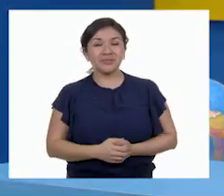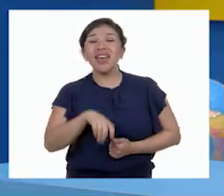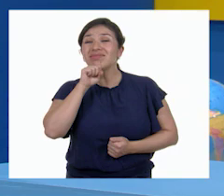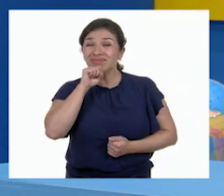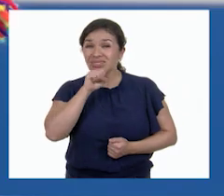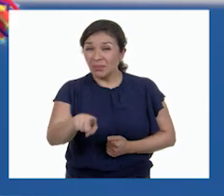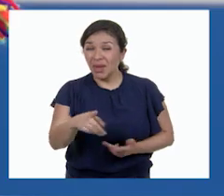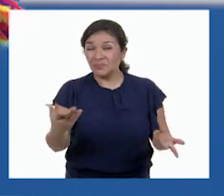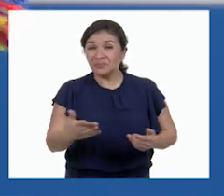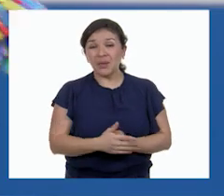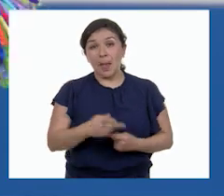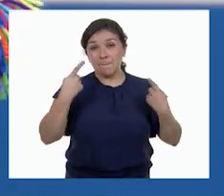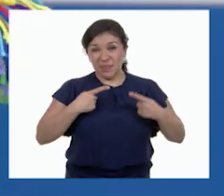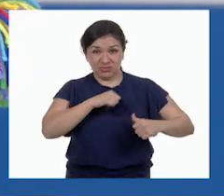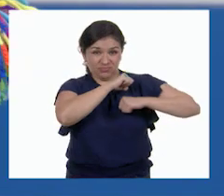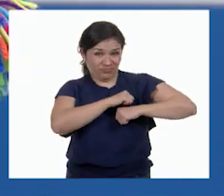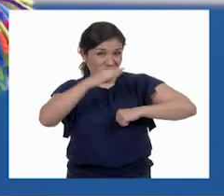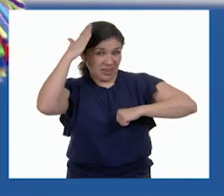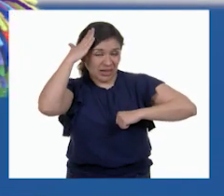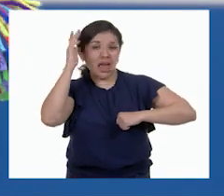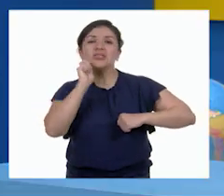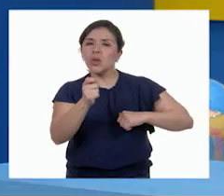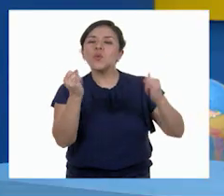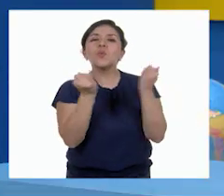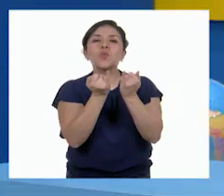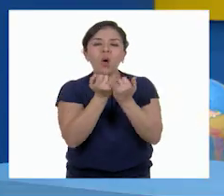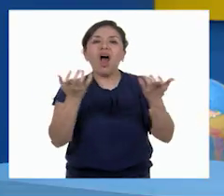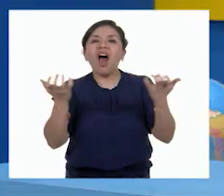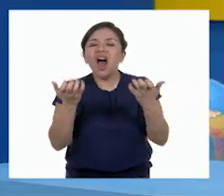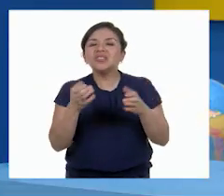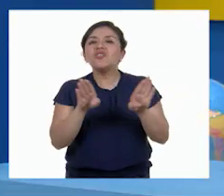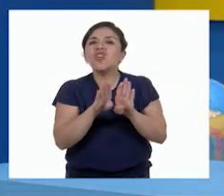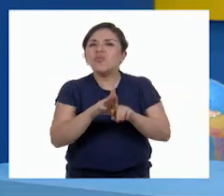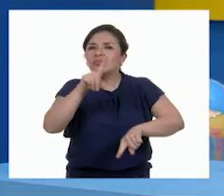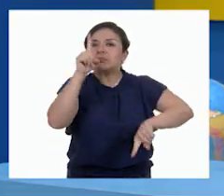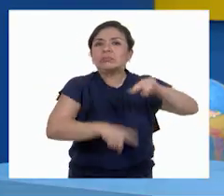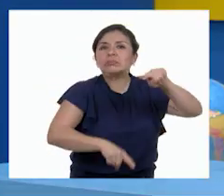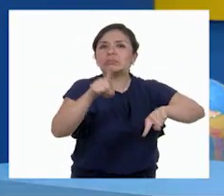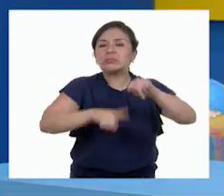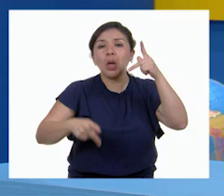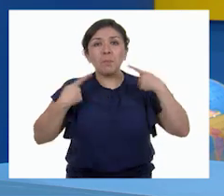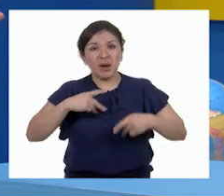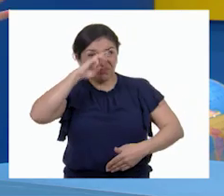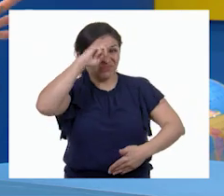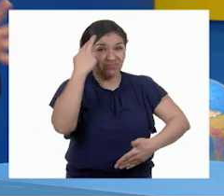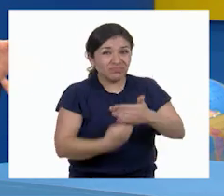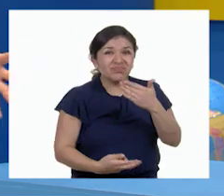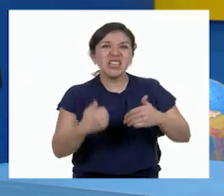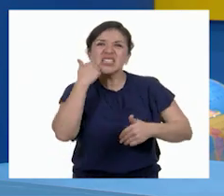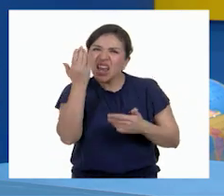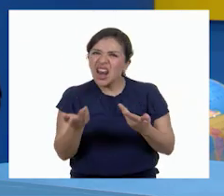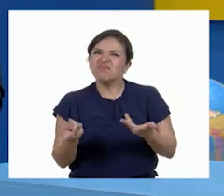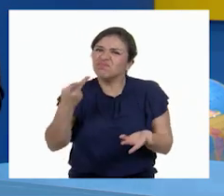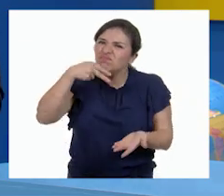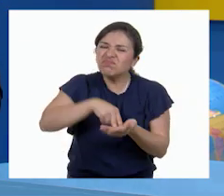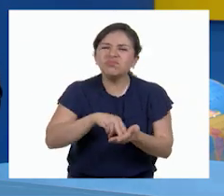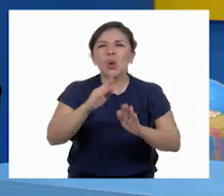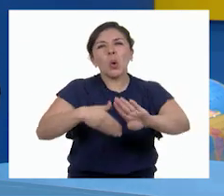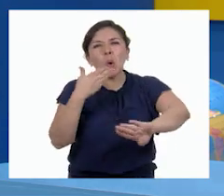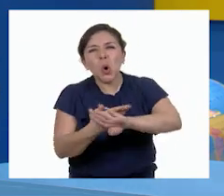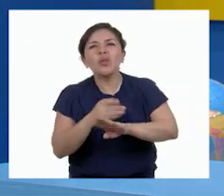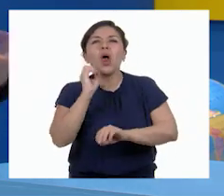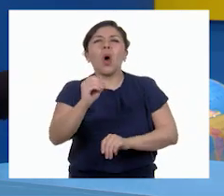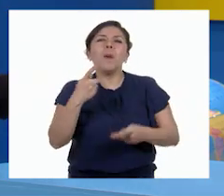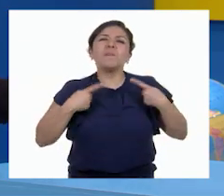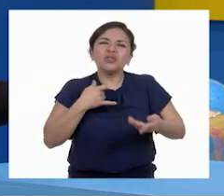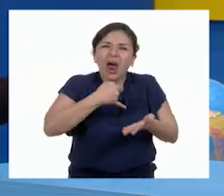Además, los caciques también eran quienes se encargaban de combatir los levantamientos rebeldes de jefes militares, de